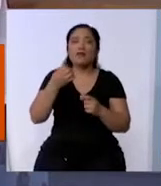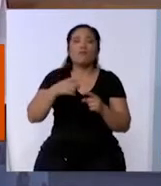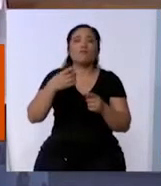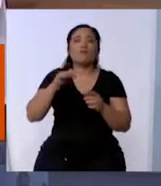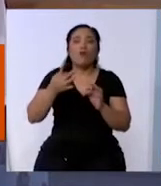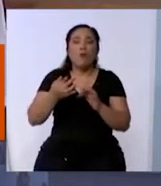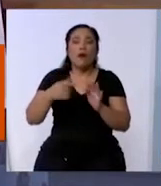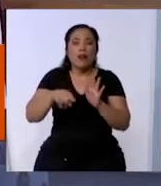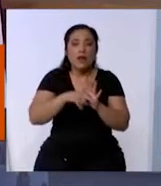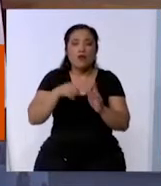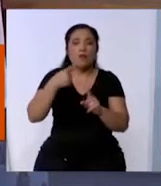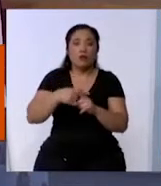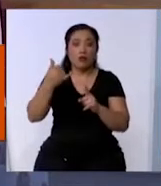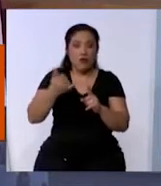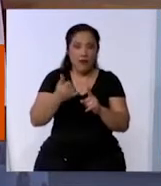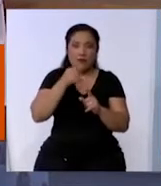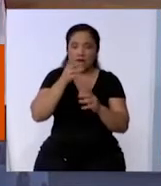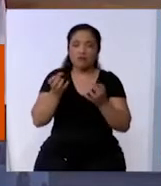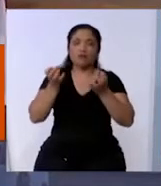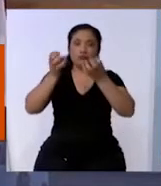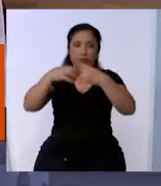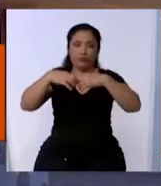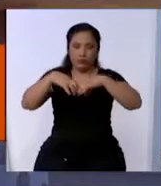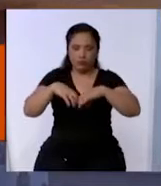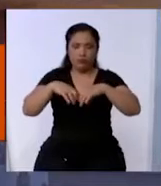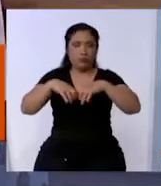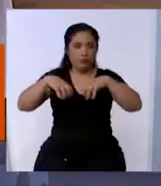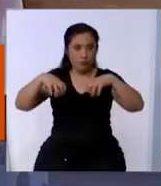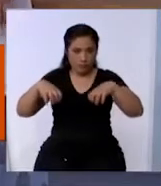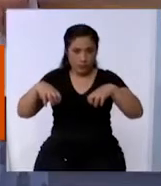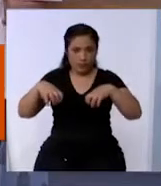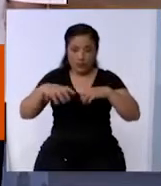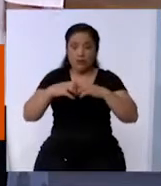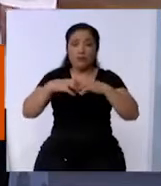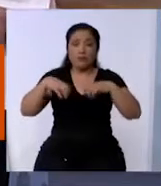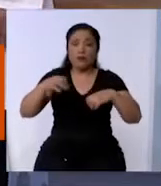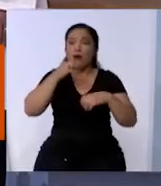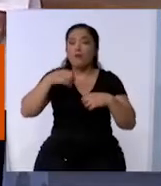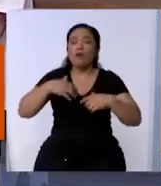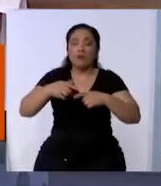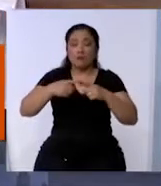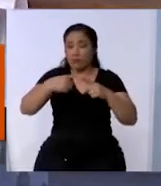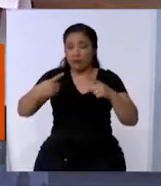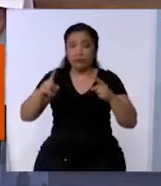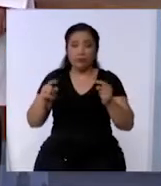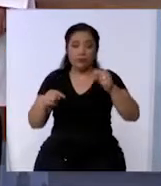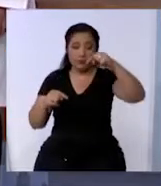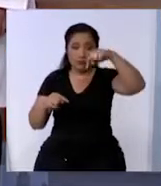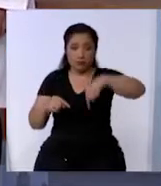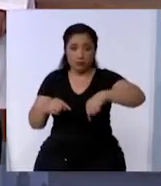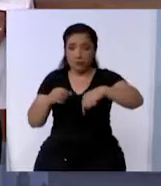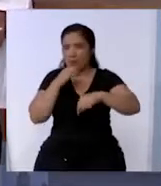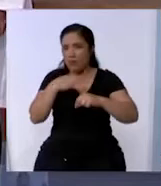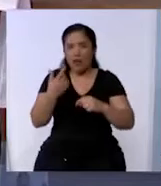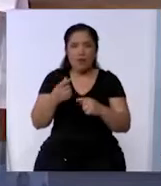otro es de carga negativa. El de carga positiva es el sodio. Entonces, si yo le agrego una corriente eléctrica que va a una batería, que puede ser una